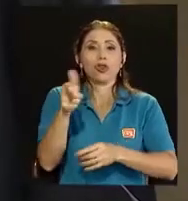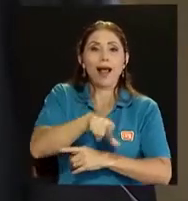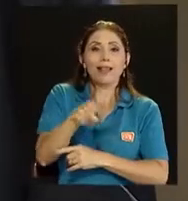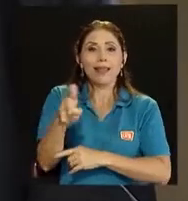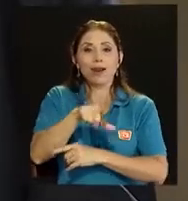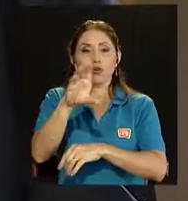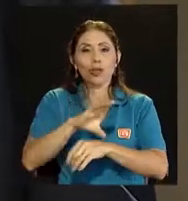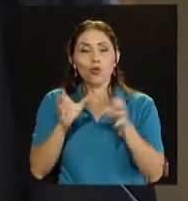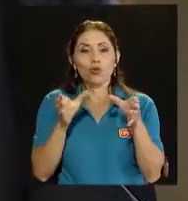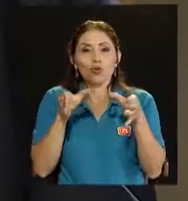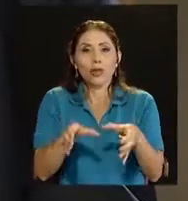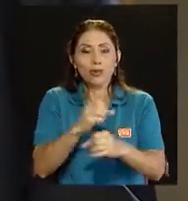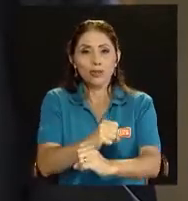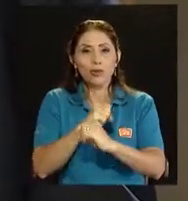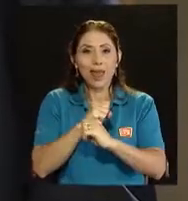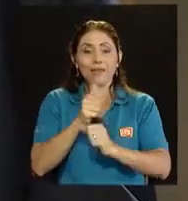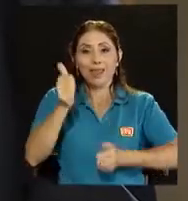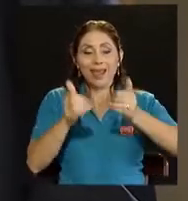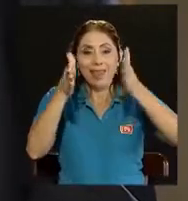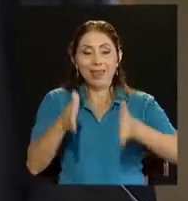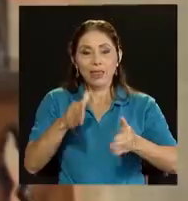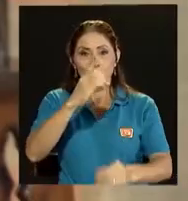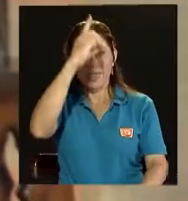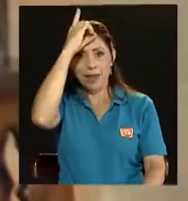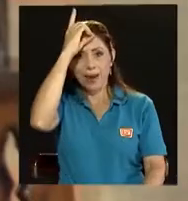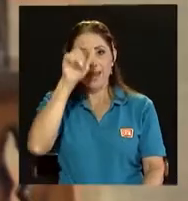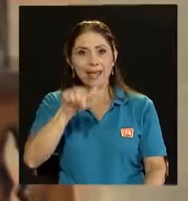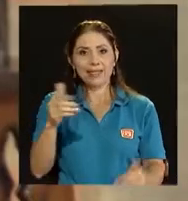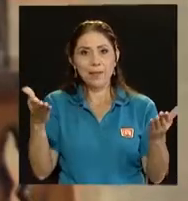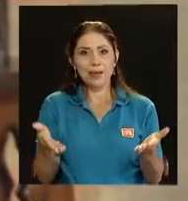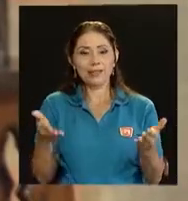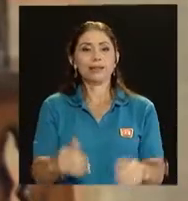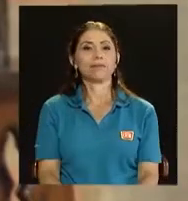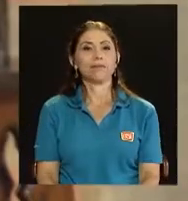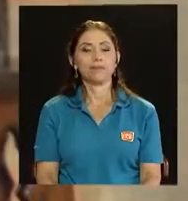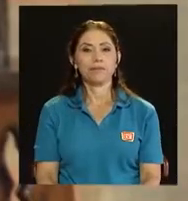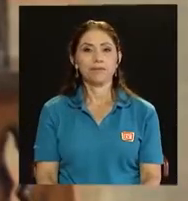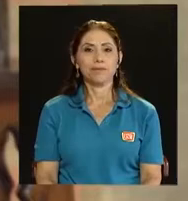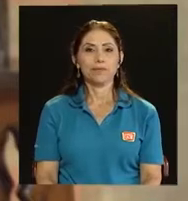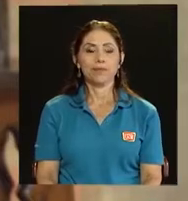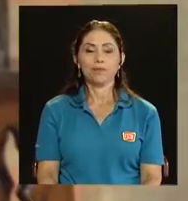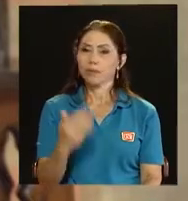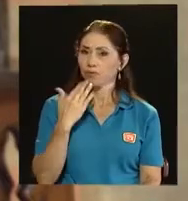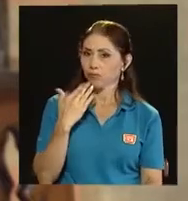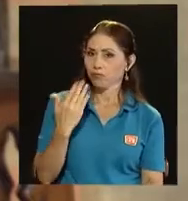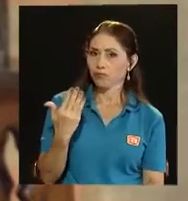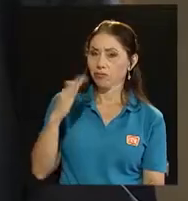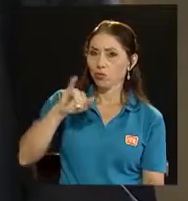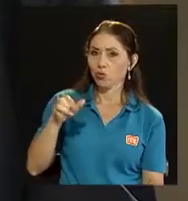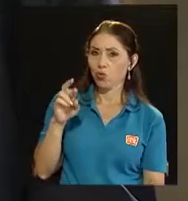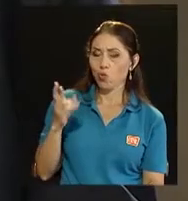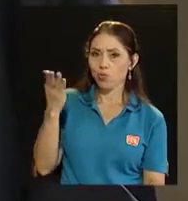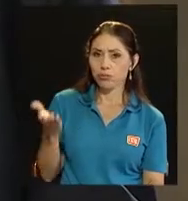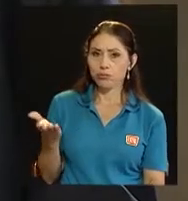la candidatura de Alemania está presente. Muchas gracias, don Juan,